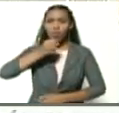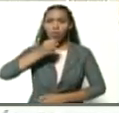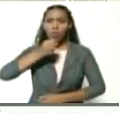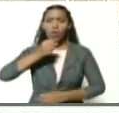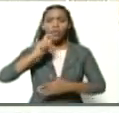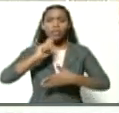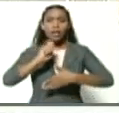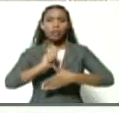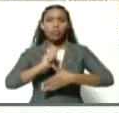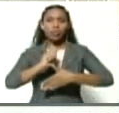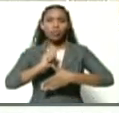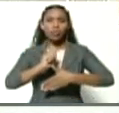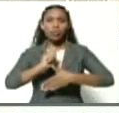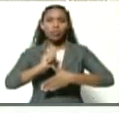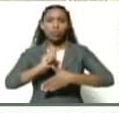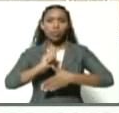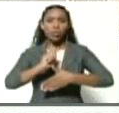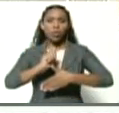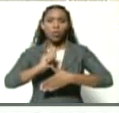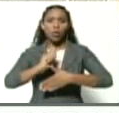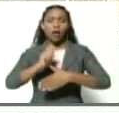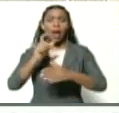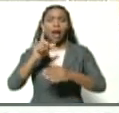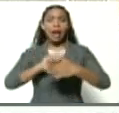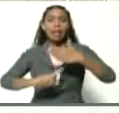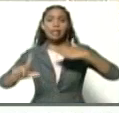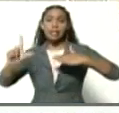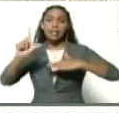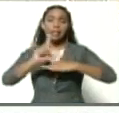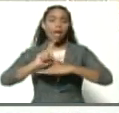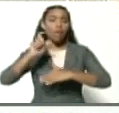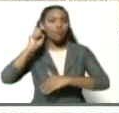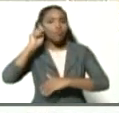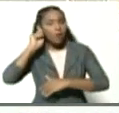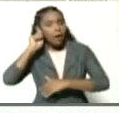Telesur, la licenciada Madeleine García,